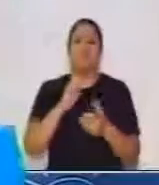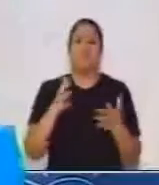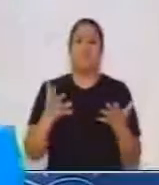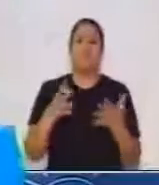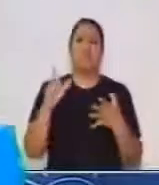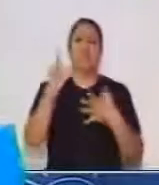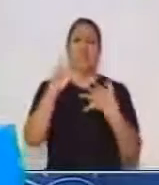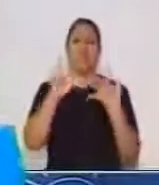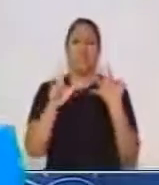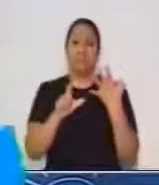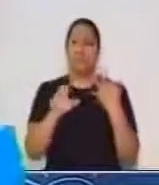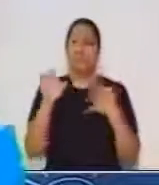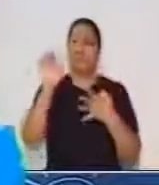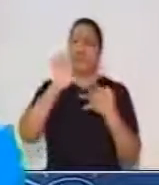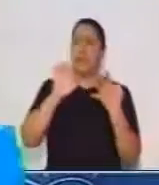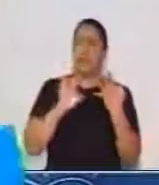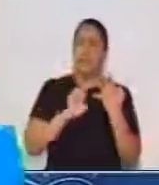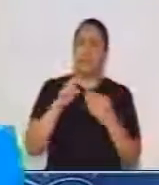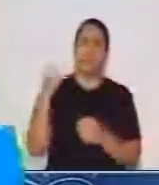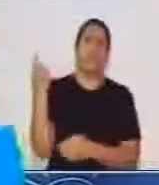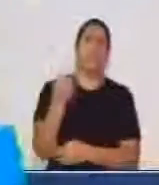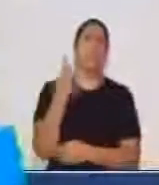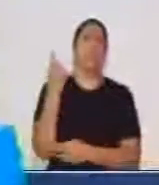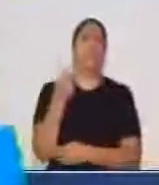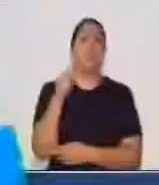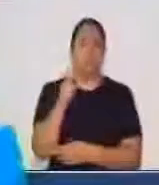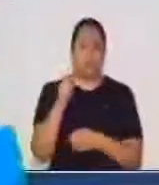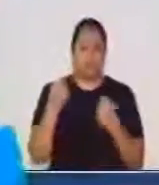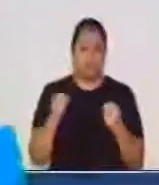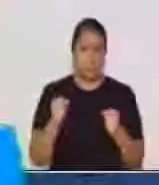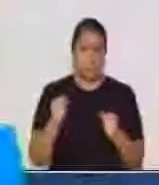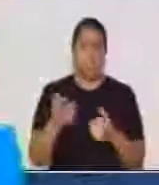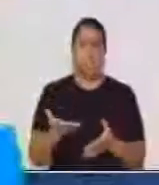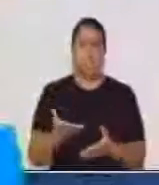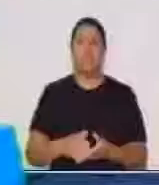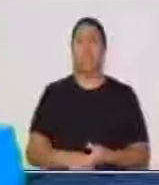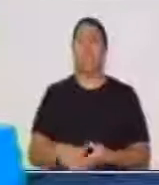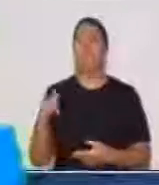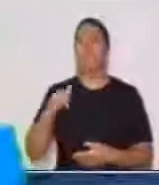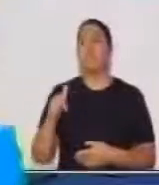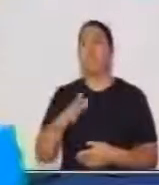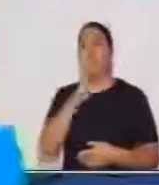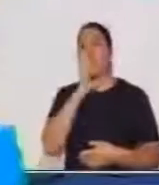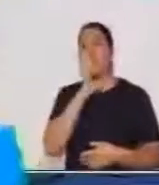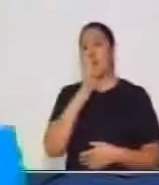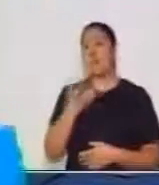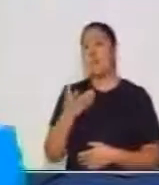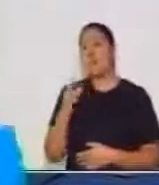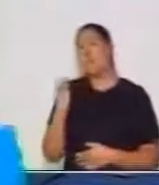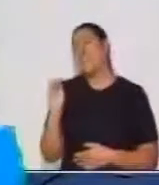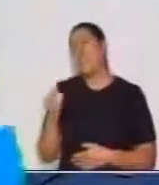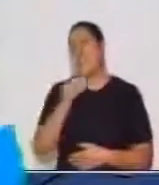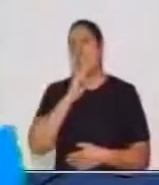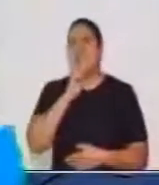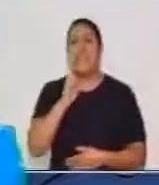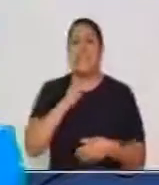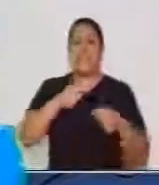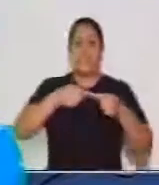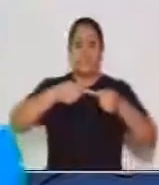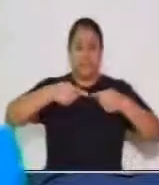son importantes para su elaboración. Vamos a hablar de qué es una mesa redonda,